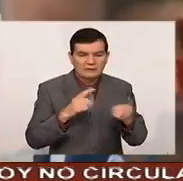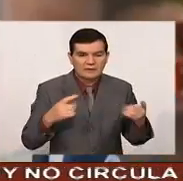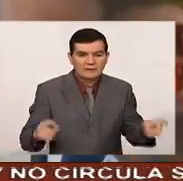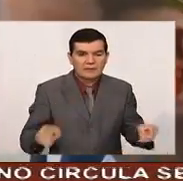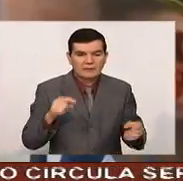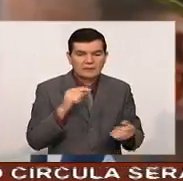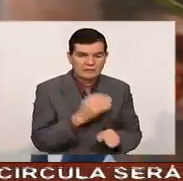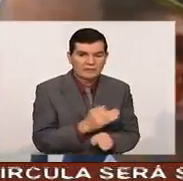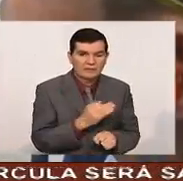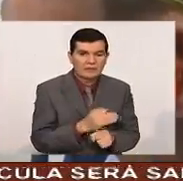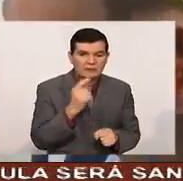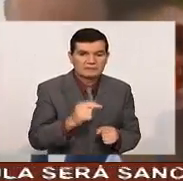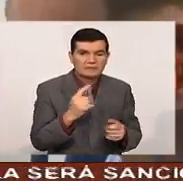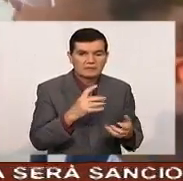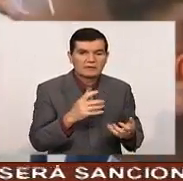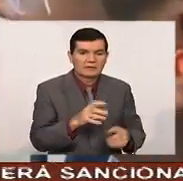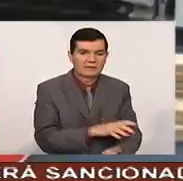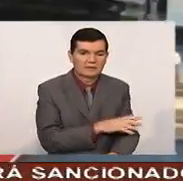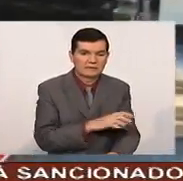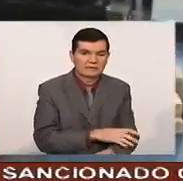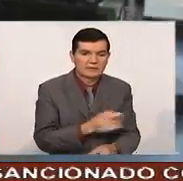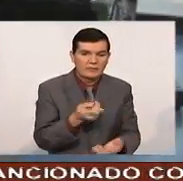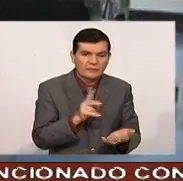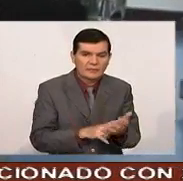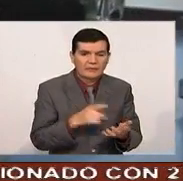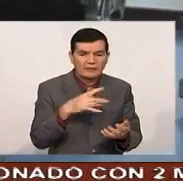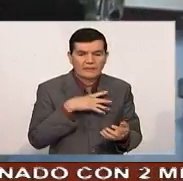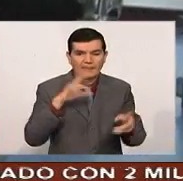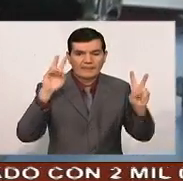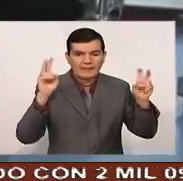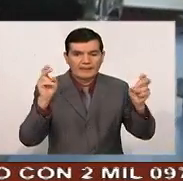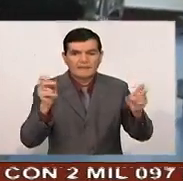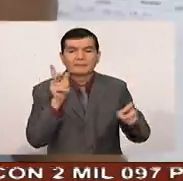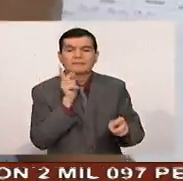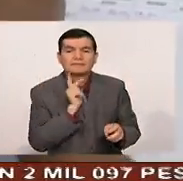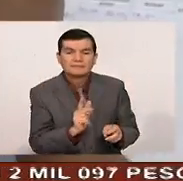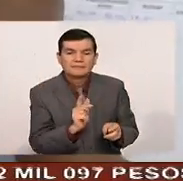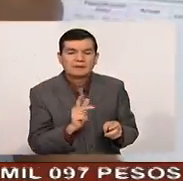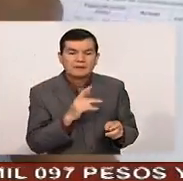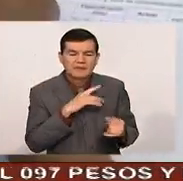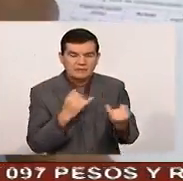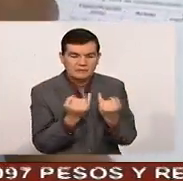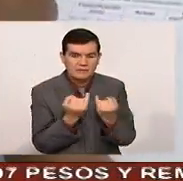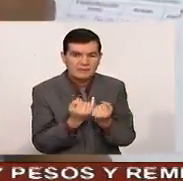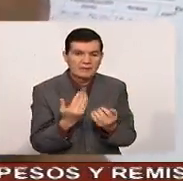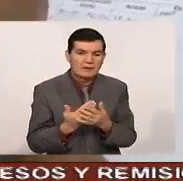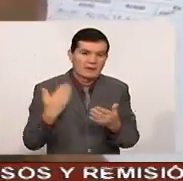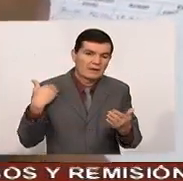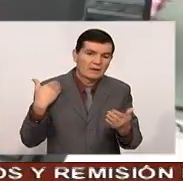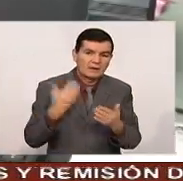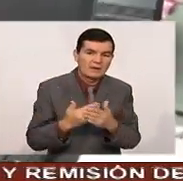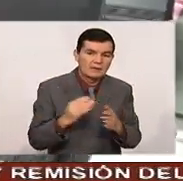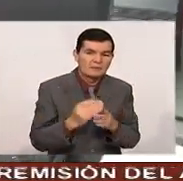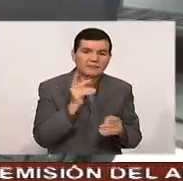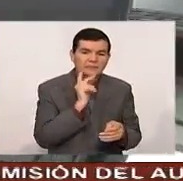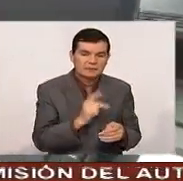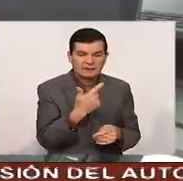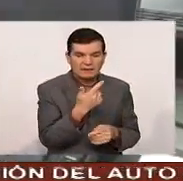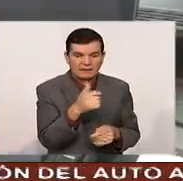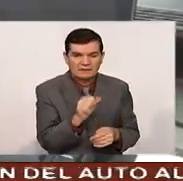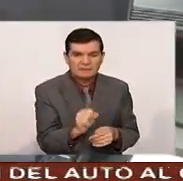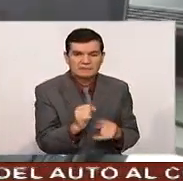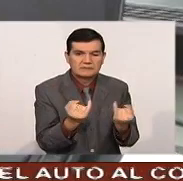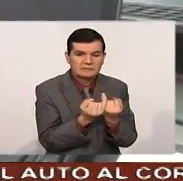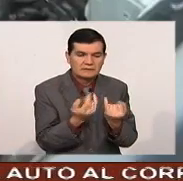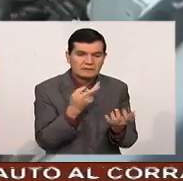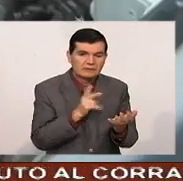desarrollándose en este momento, que es el sector energético, y no nada más hablamos del tema de petróleo, donde lanzamos el año pasado una carrera de petróleo y gas.